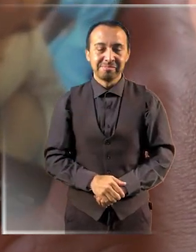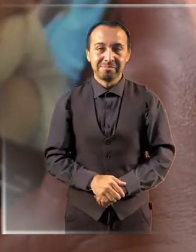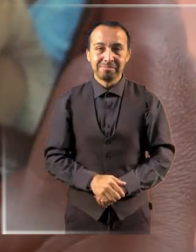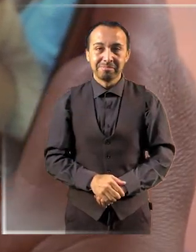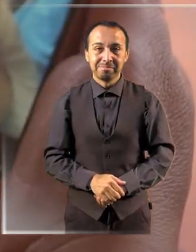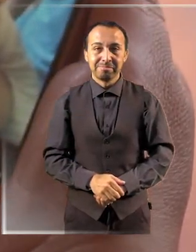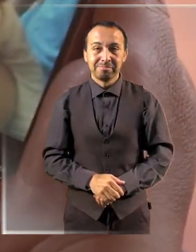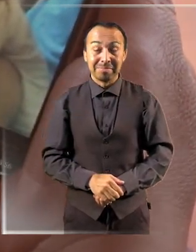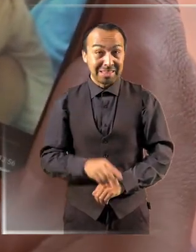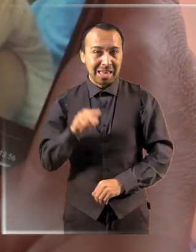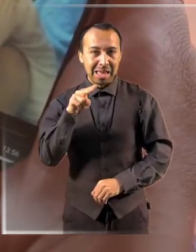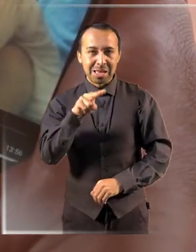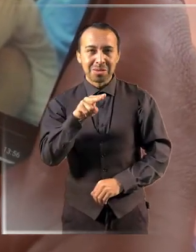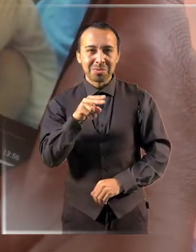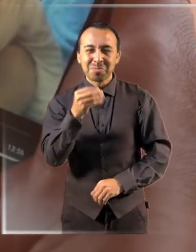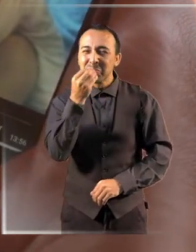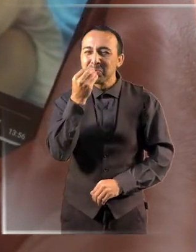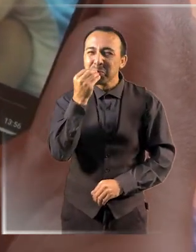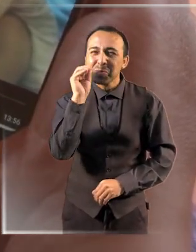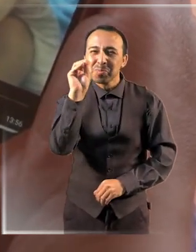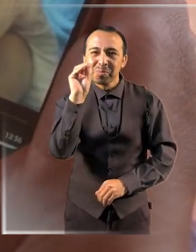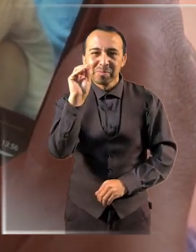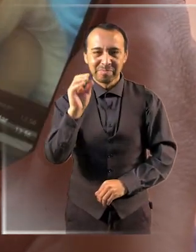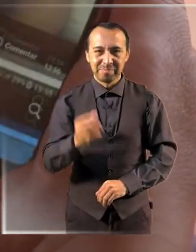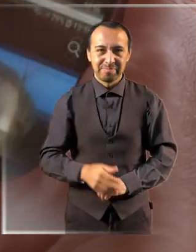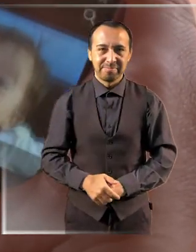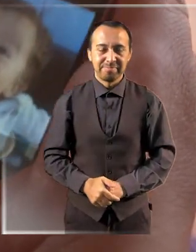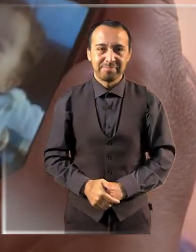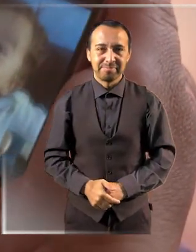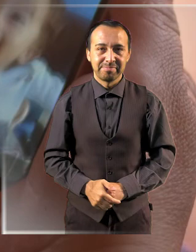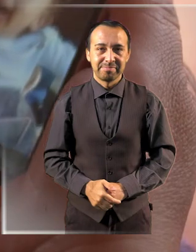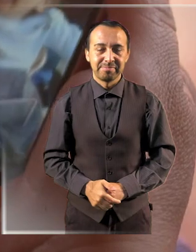Mira, ahí está tirando besitos.